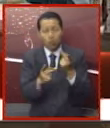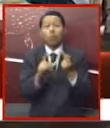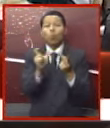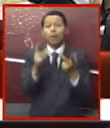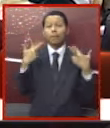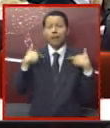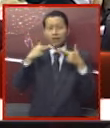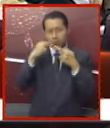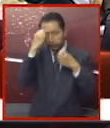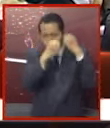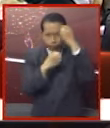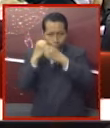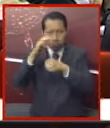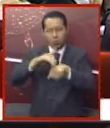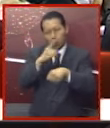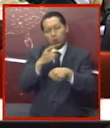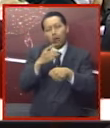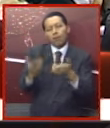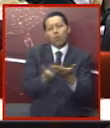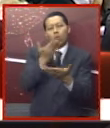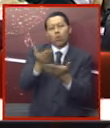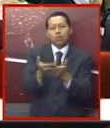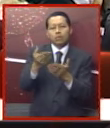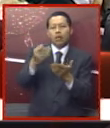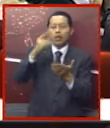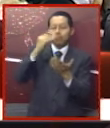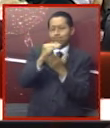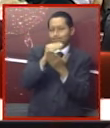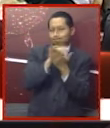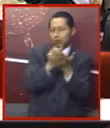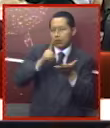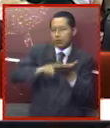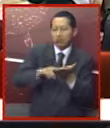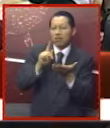al planteamiento de la propuesta curricular contenida en el modelo educativo.